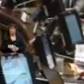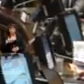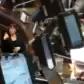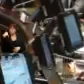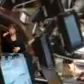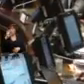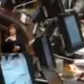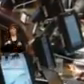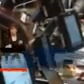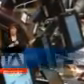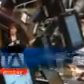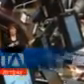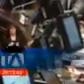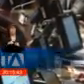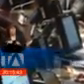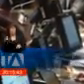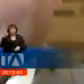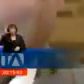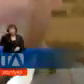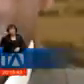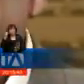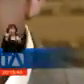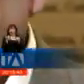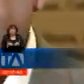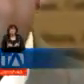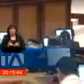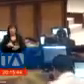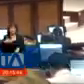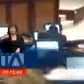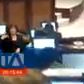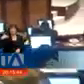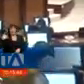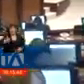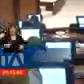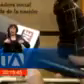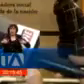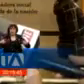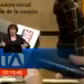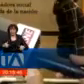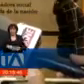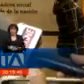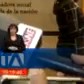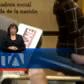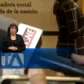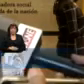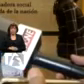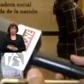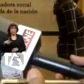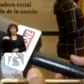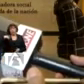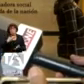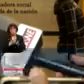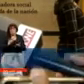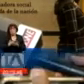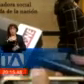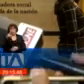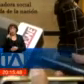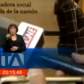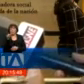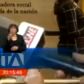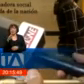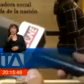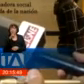Creo no descarta nada, aunque internamente tiene sus candidatos a la presidencia. A mí se le ha propuesto a Patricio Donoso